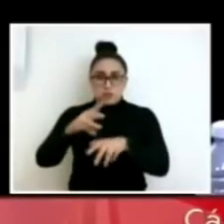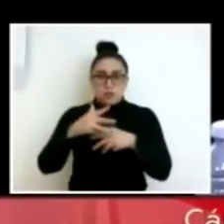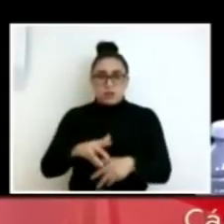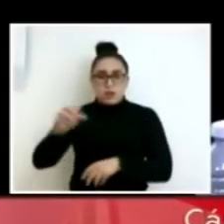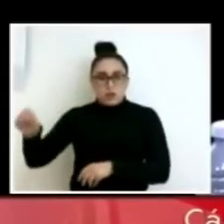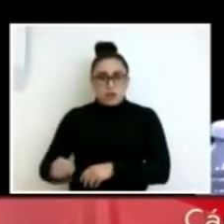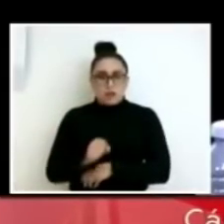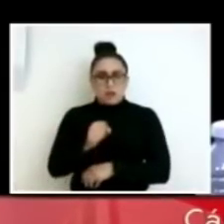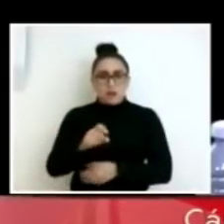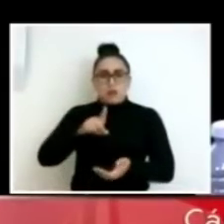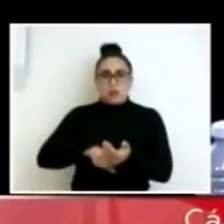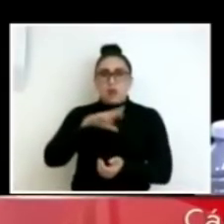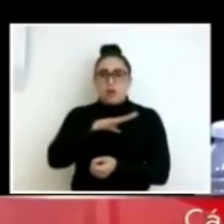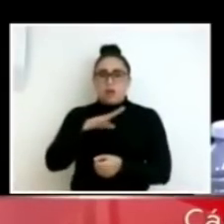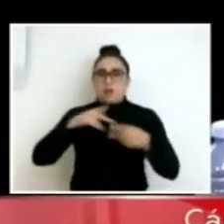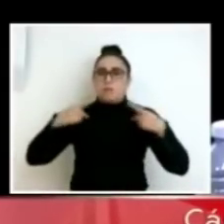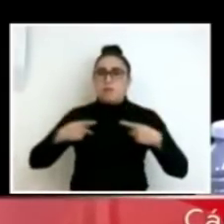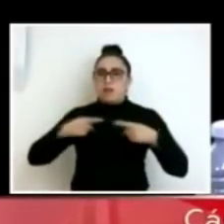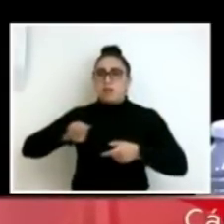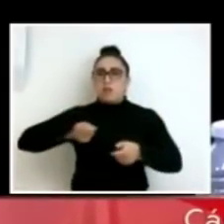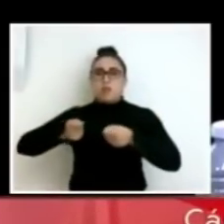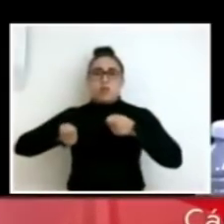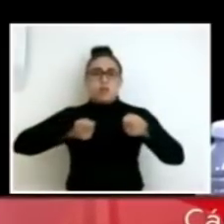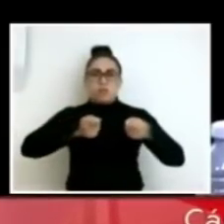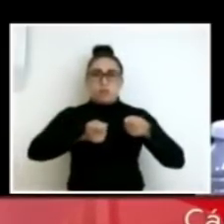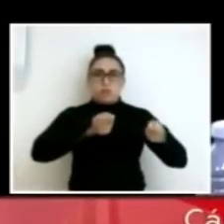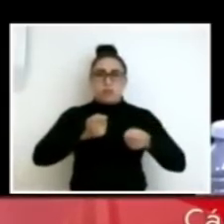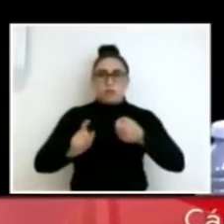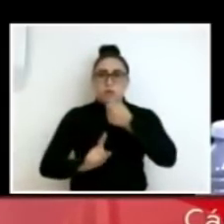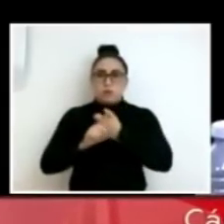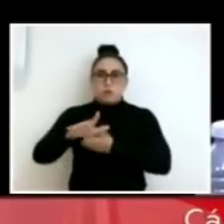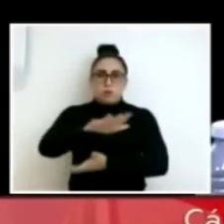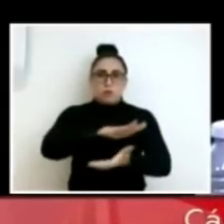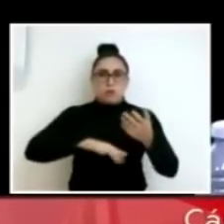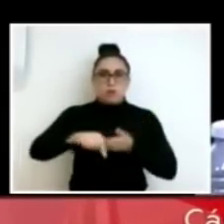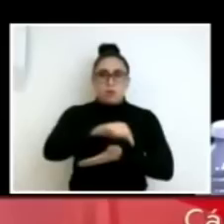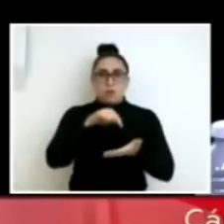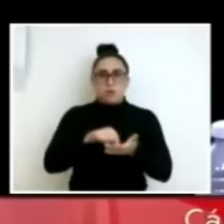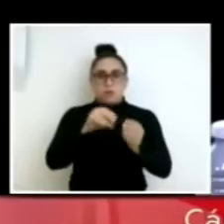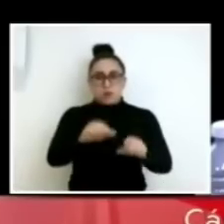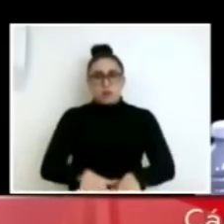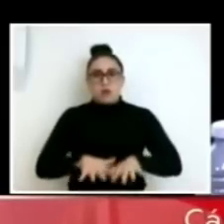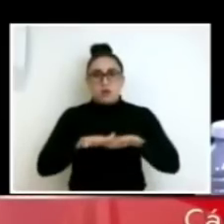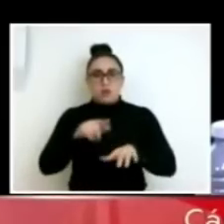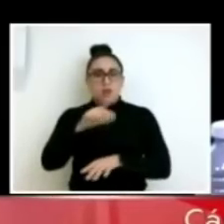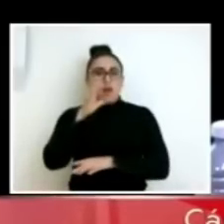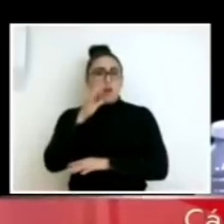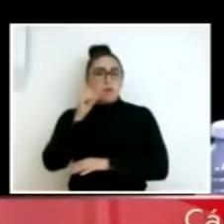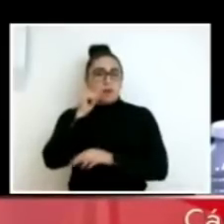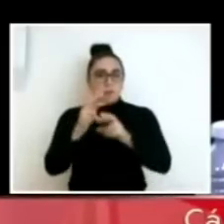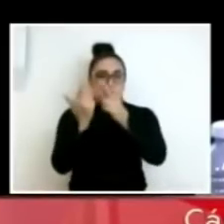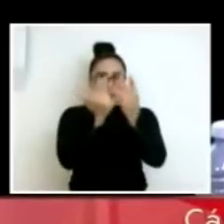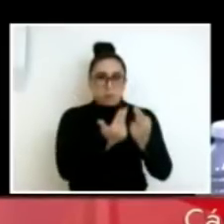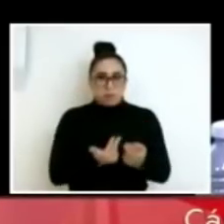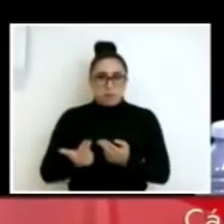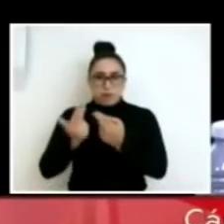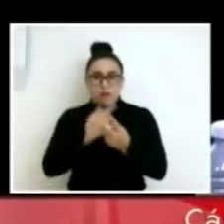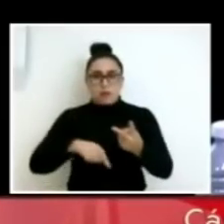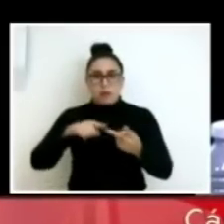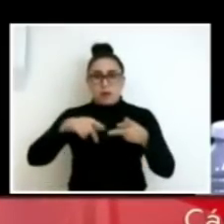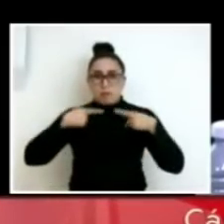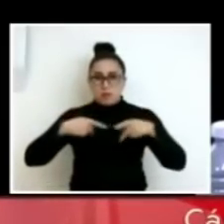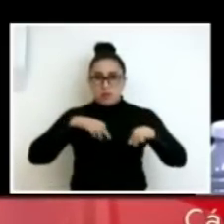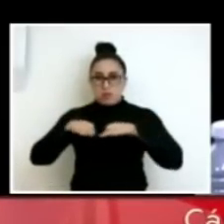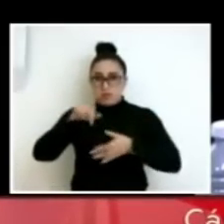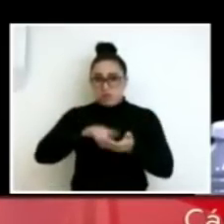contra de esta reforma, meter porros que violentaron el recinto legislativo del Senado de la República, que golpearon a